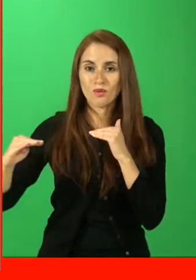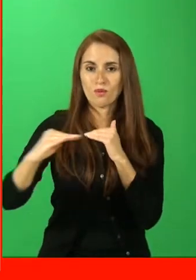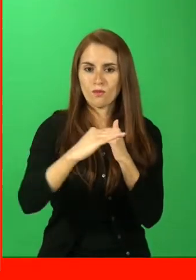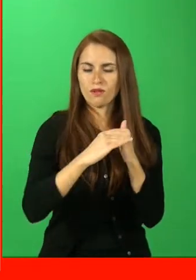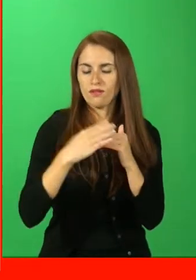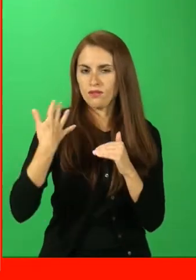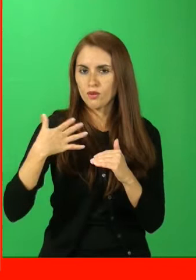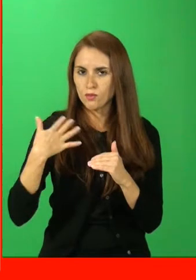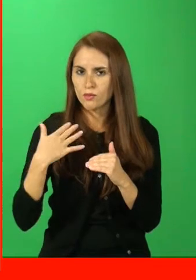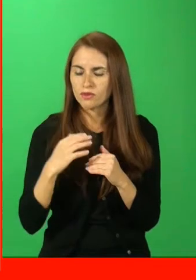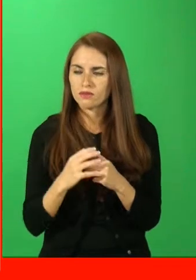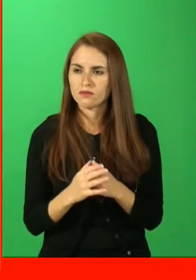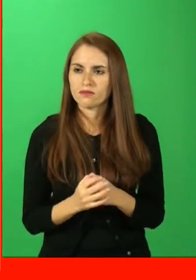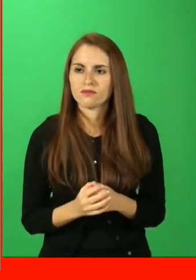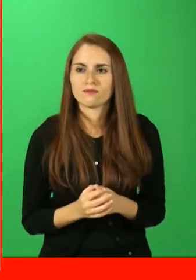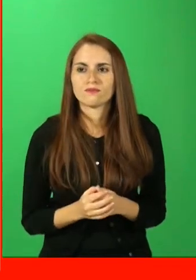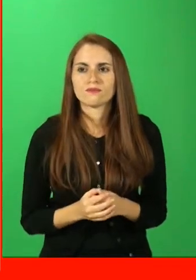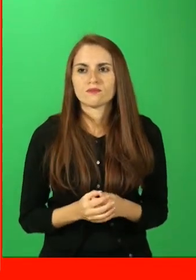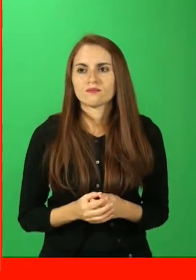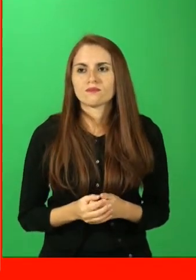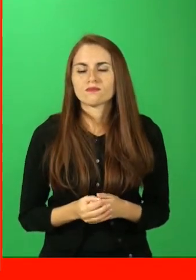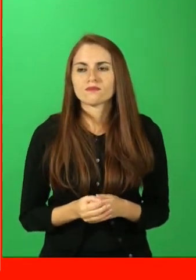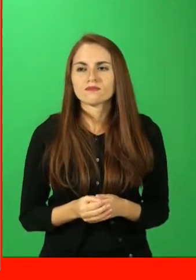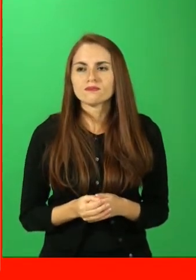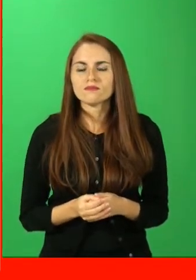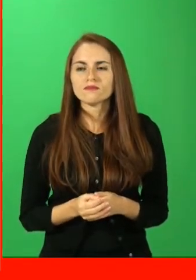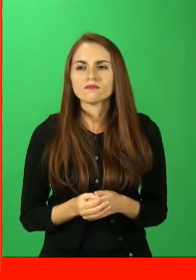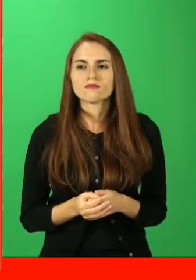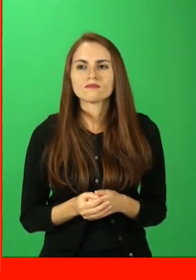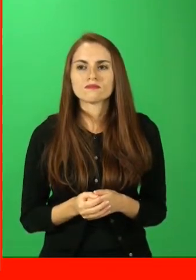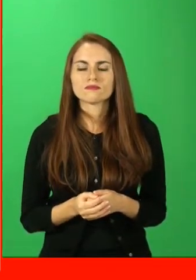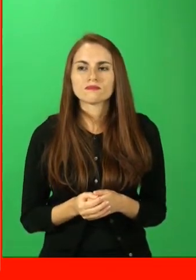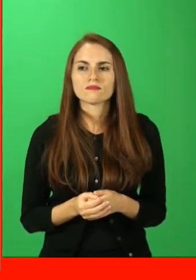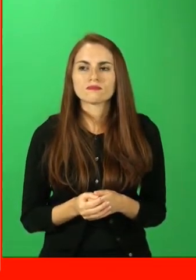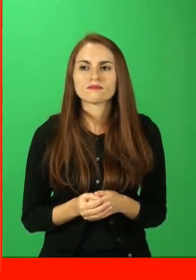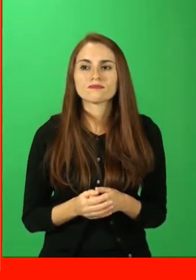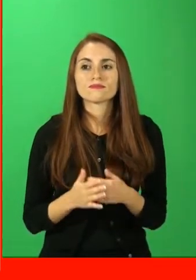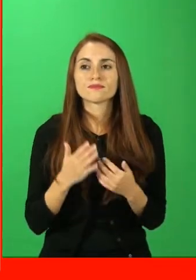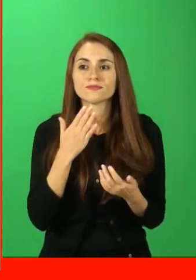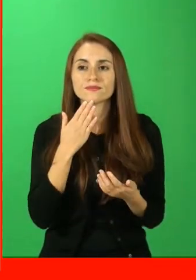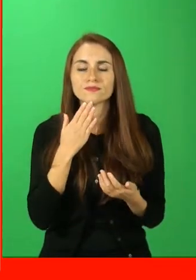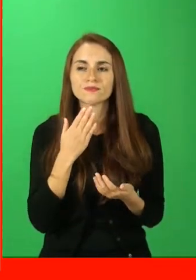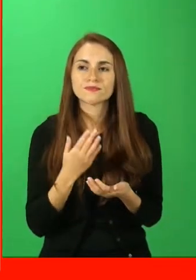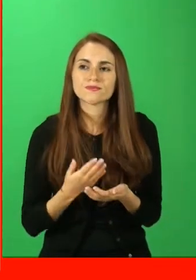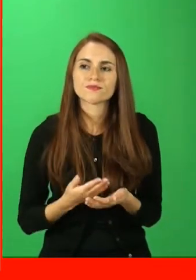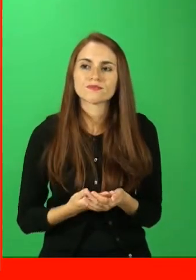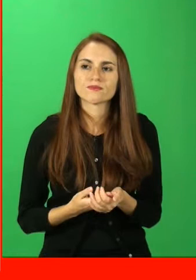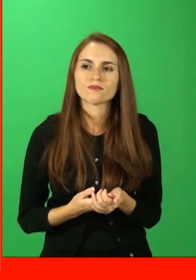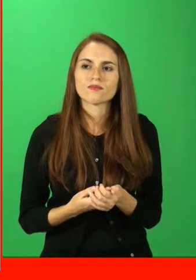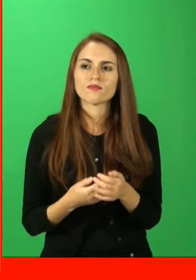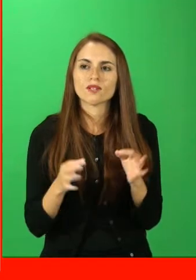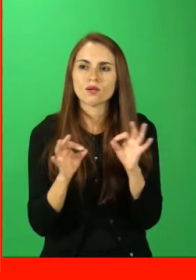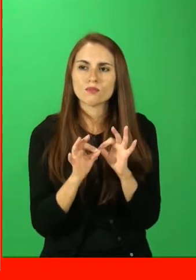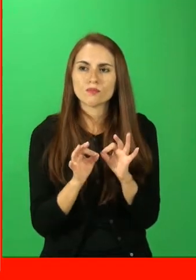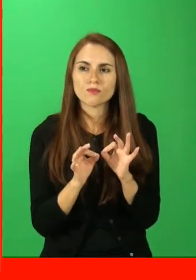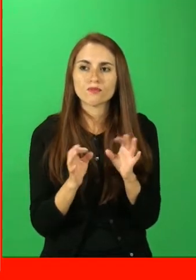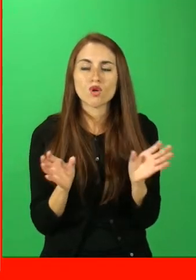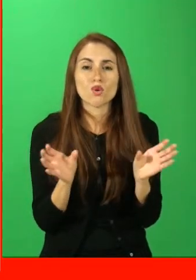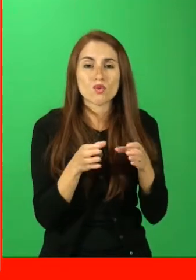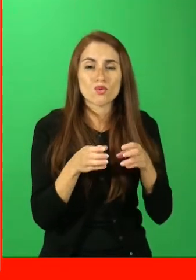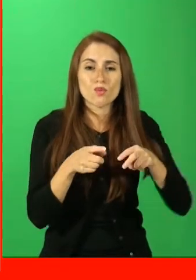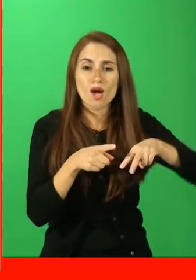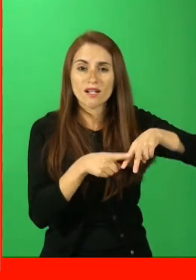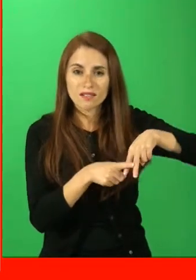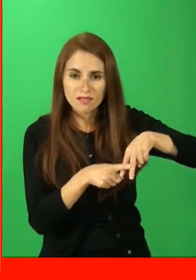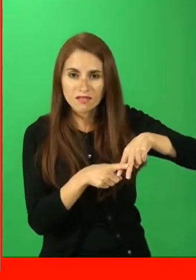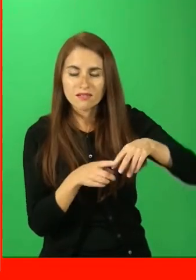ideal para conseguir sus metas. Por lo mismo tenemos surgimiento de estos sindicatos, repito, grupos anarquistas, grupos